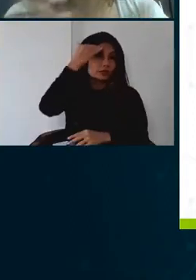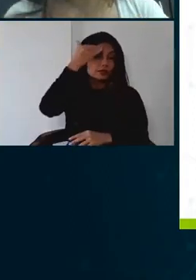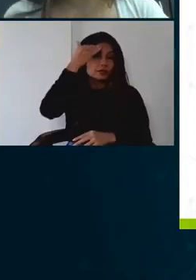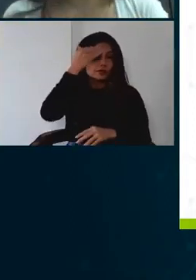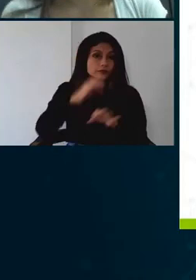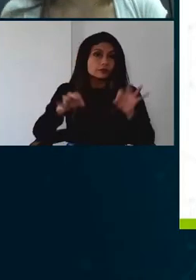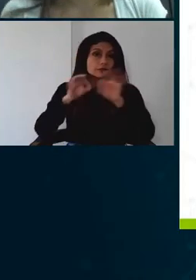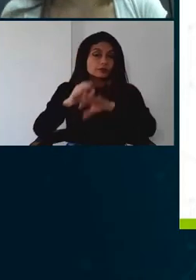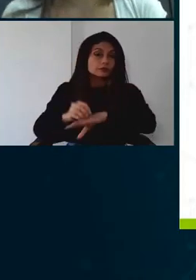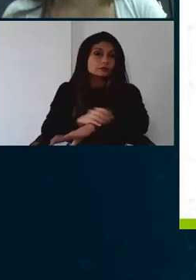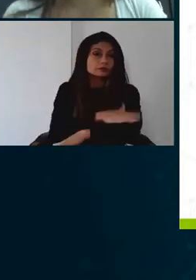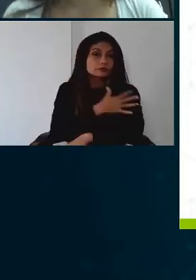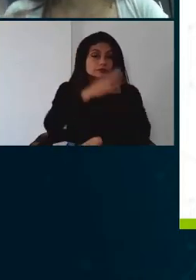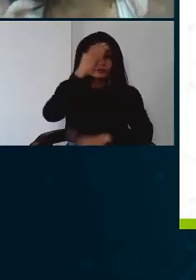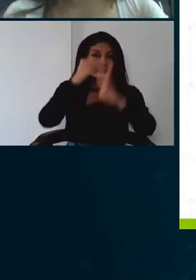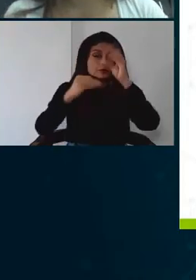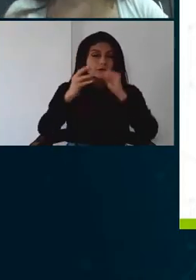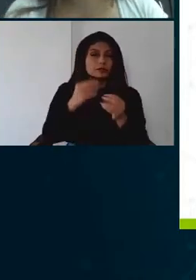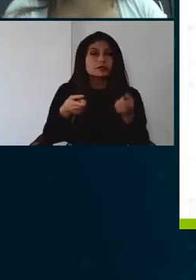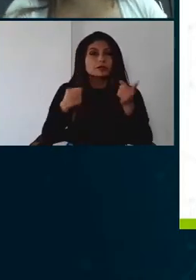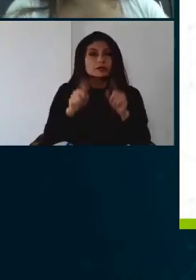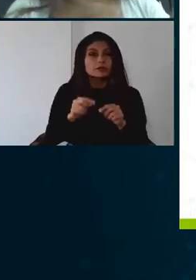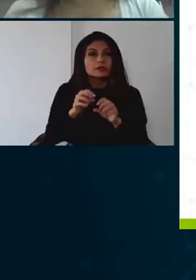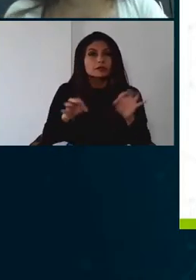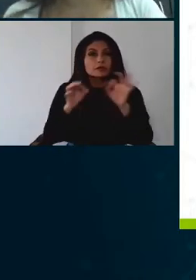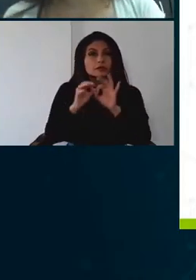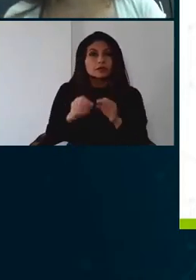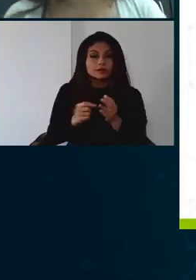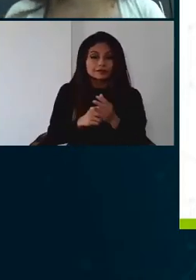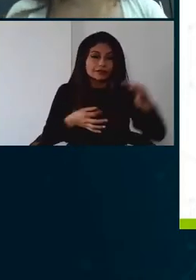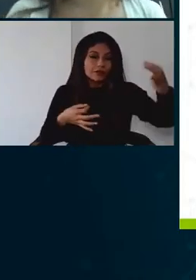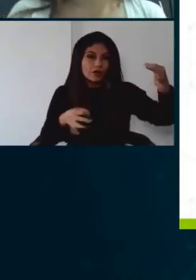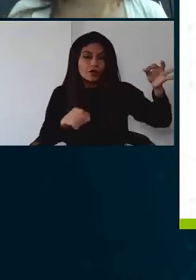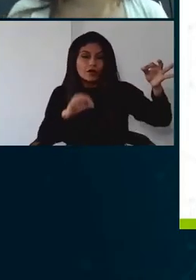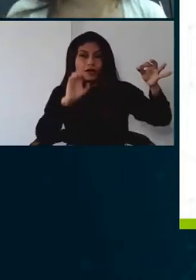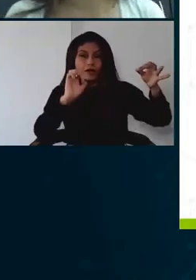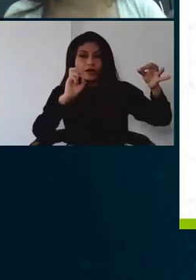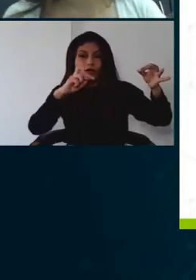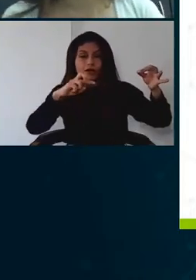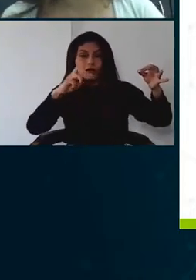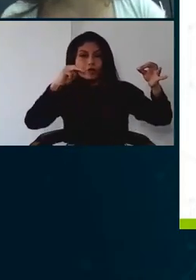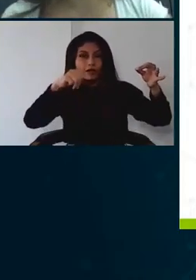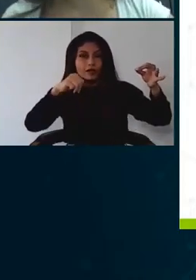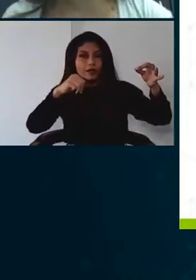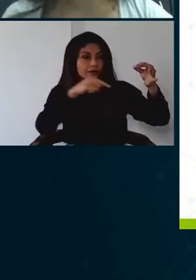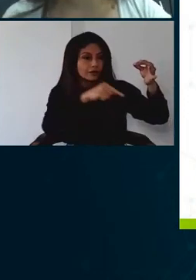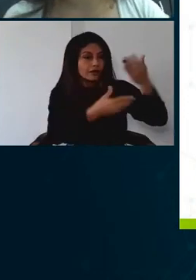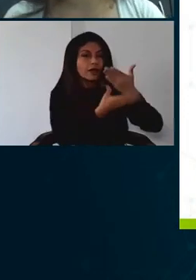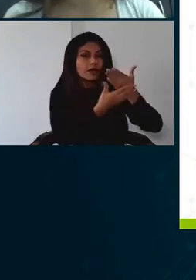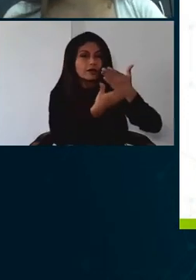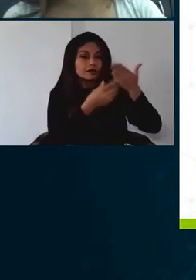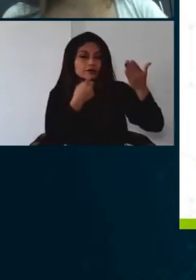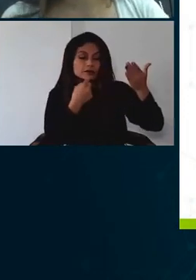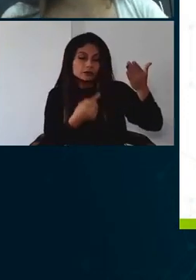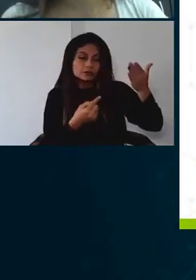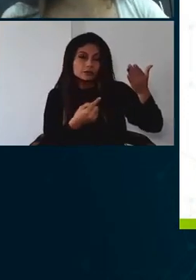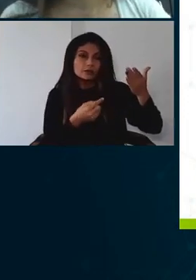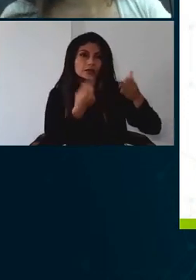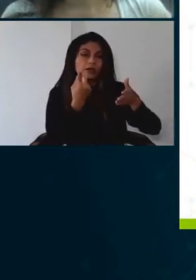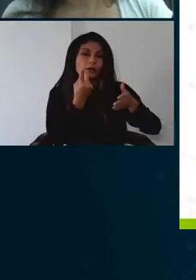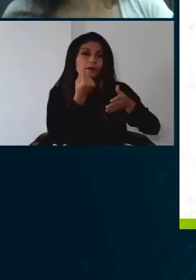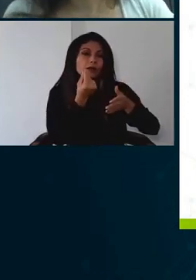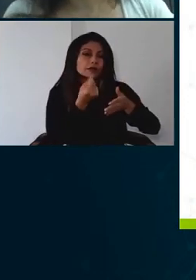tema de la tasa de aseo, a nosotros nos cobran siempre por una recolección, ¿cierto? Porque se nos lleven nuestra basurita, vayan y nos la recolecten,